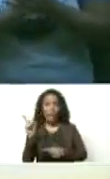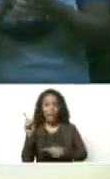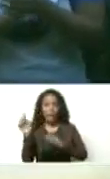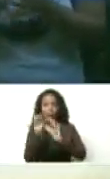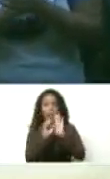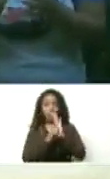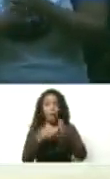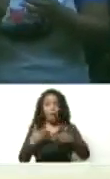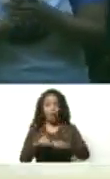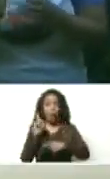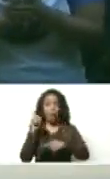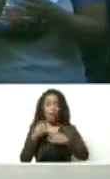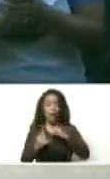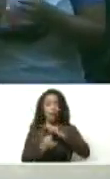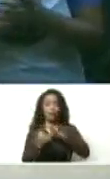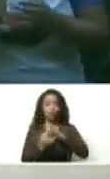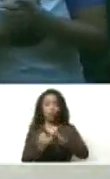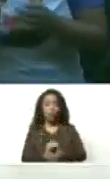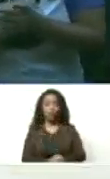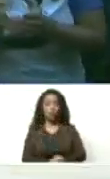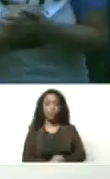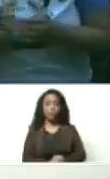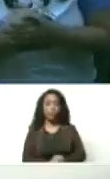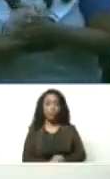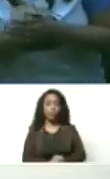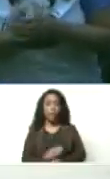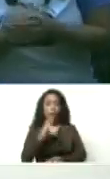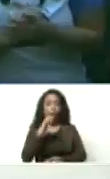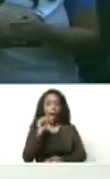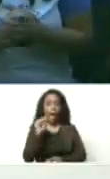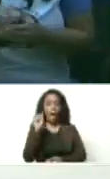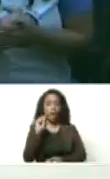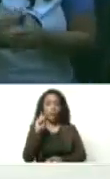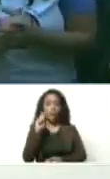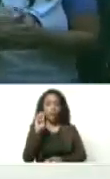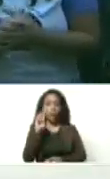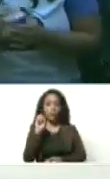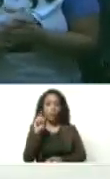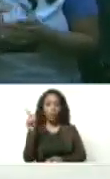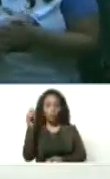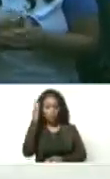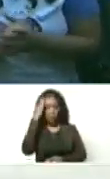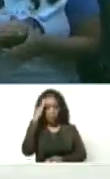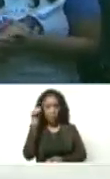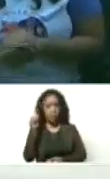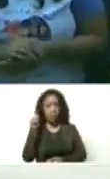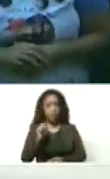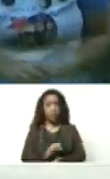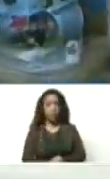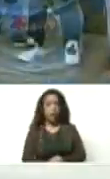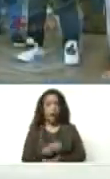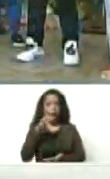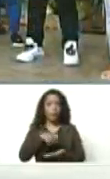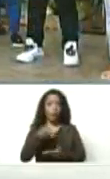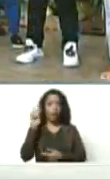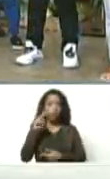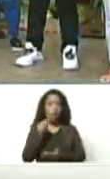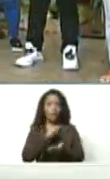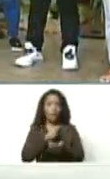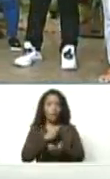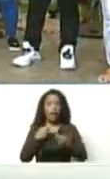nacieron esas instituciones, Castro Soteldo, tú lo sabes muy bien, el Estado venezolano